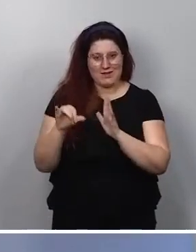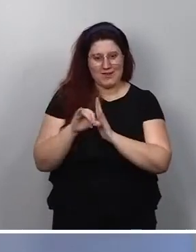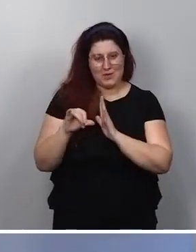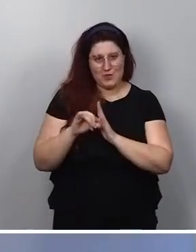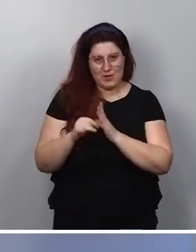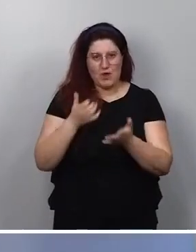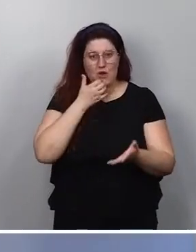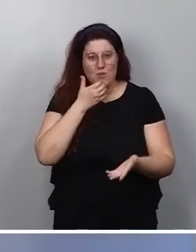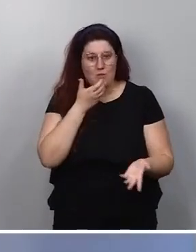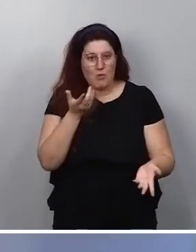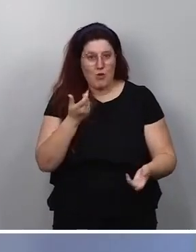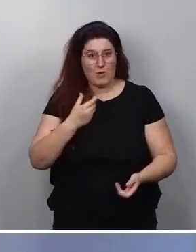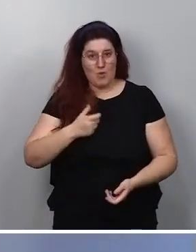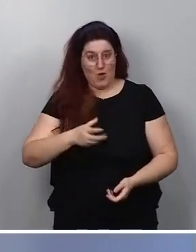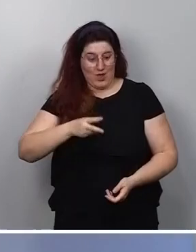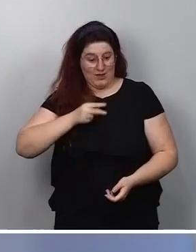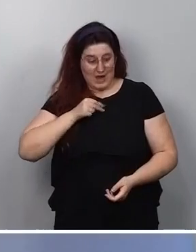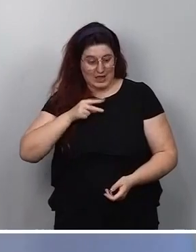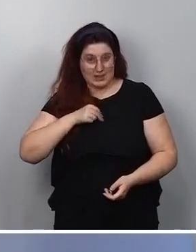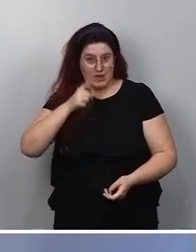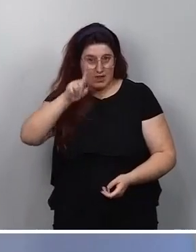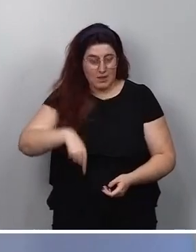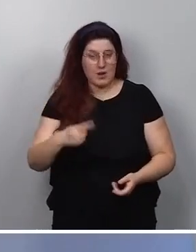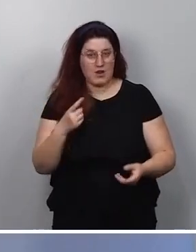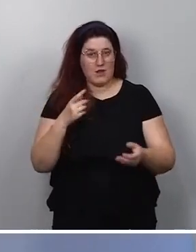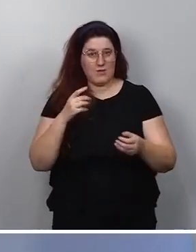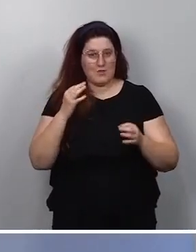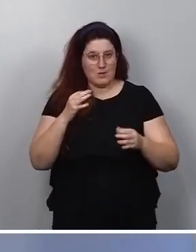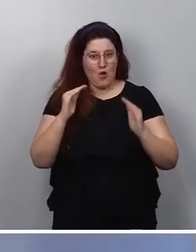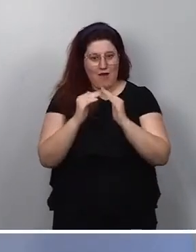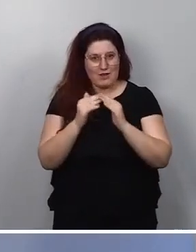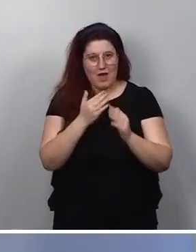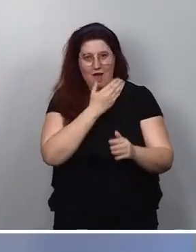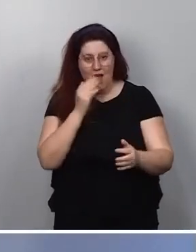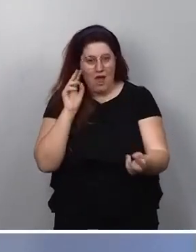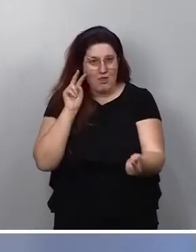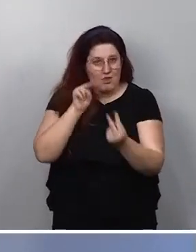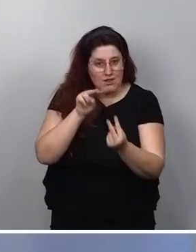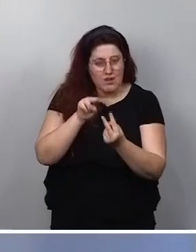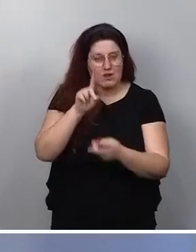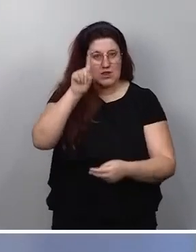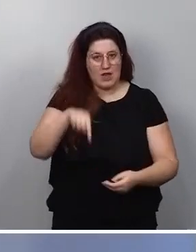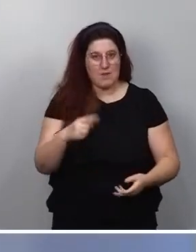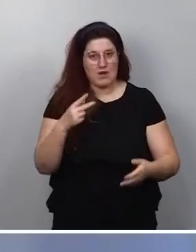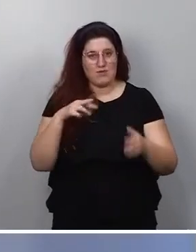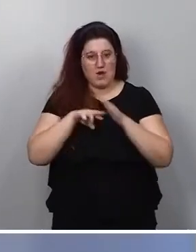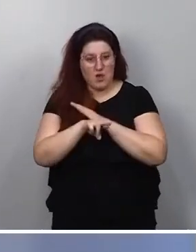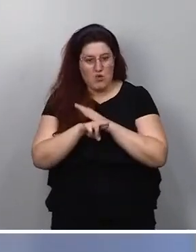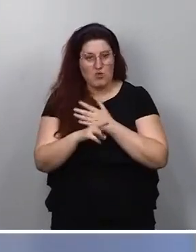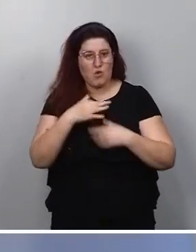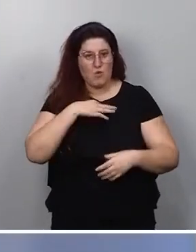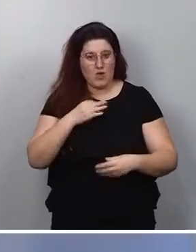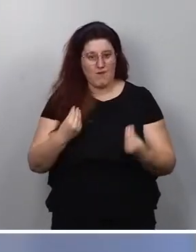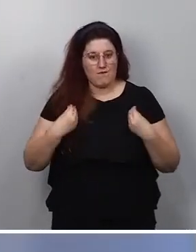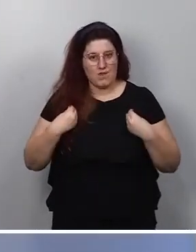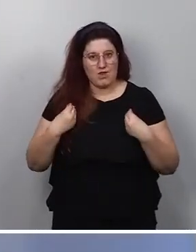herramientas como la teleasistencia como la atención a domicilio como los centros de días como los recursos para poder favorecer el desarrollo de